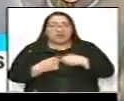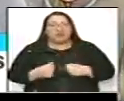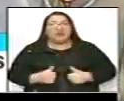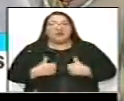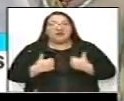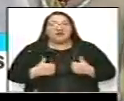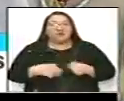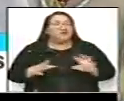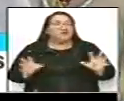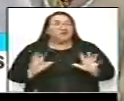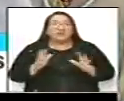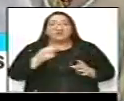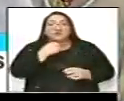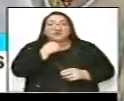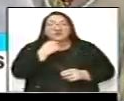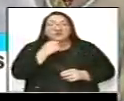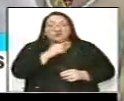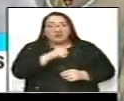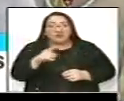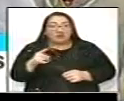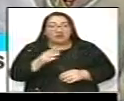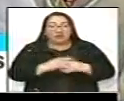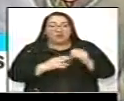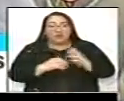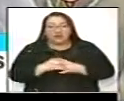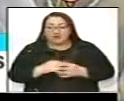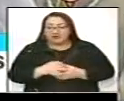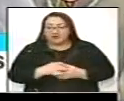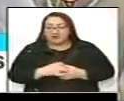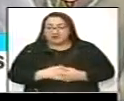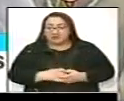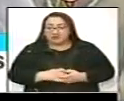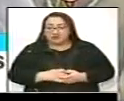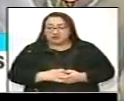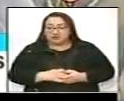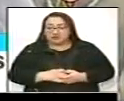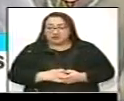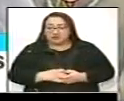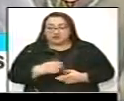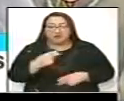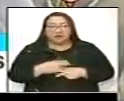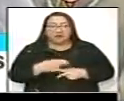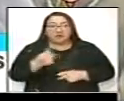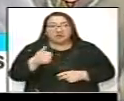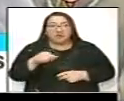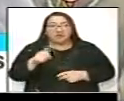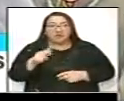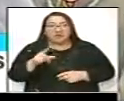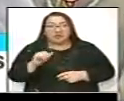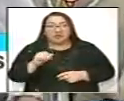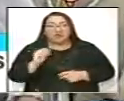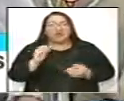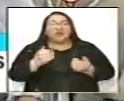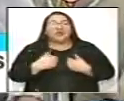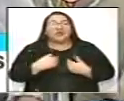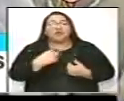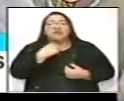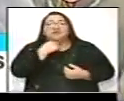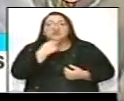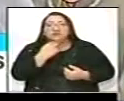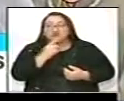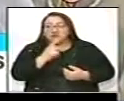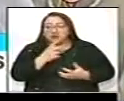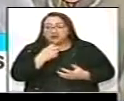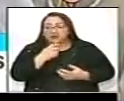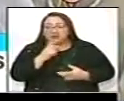Si no hay voz, y ustedes han construido un instrumento que se llama Analit para tener voz. Voz no